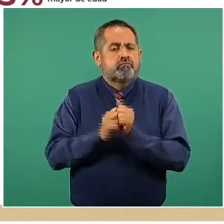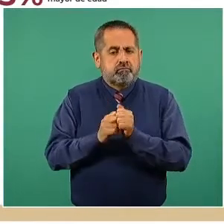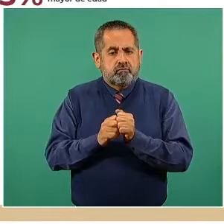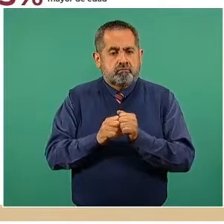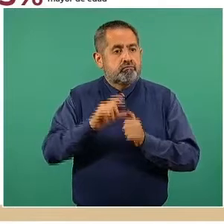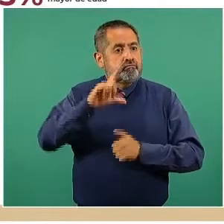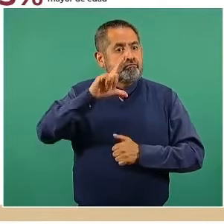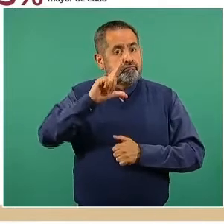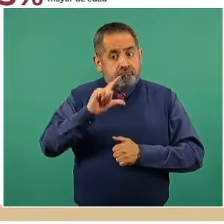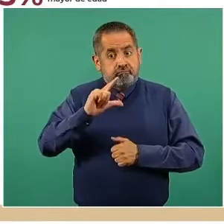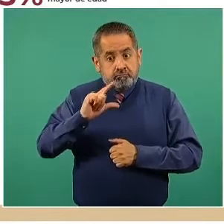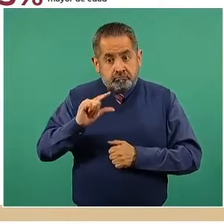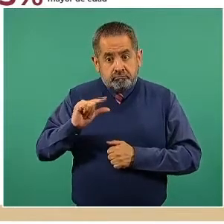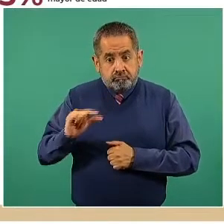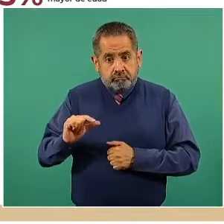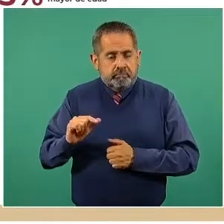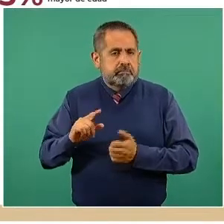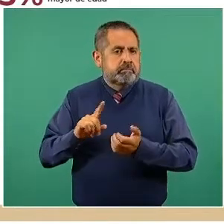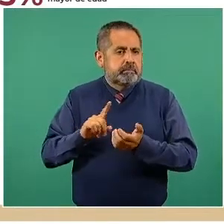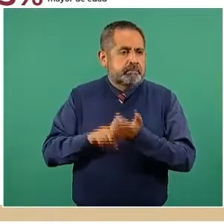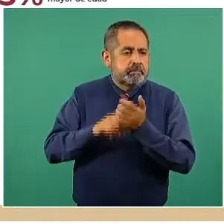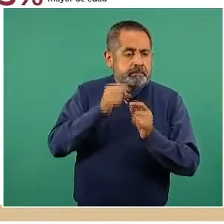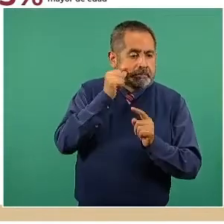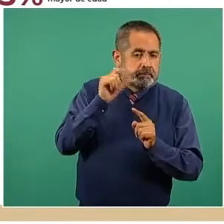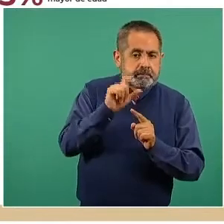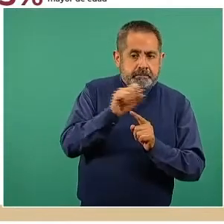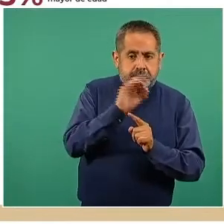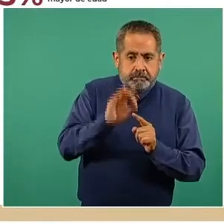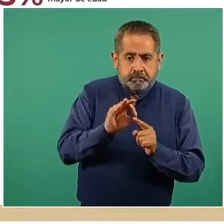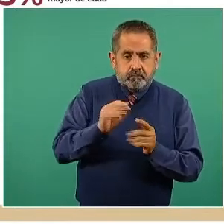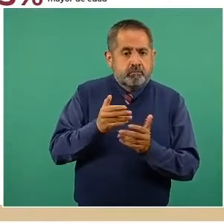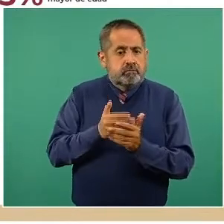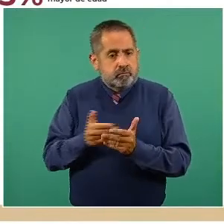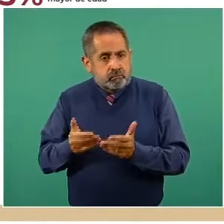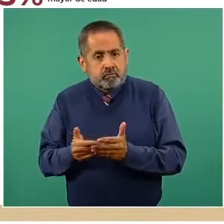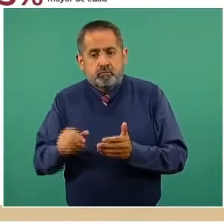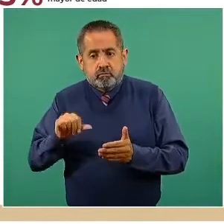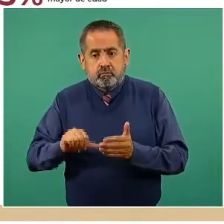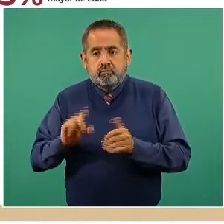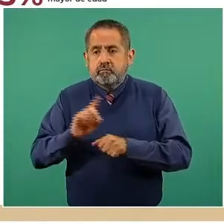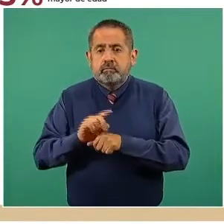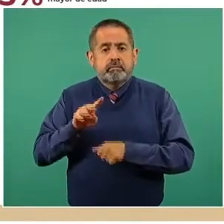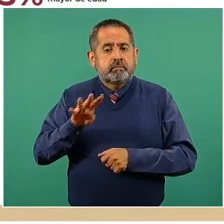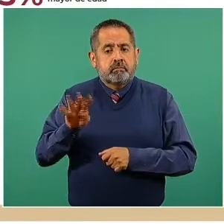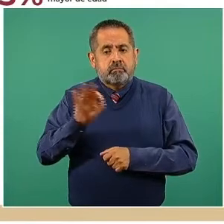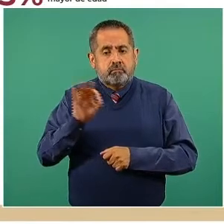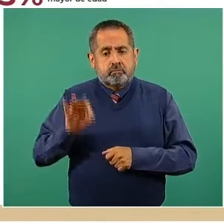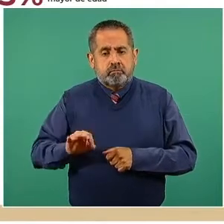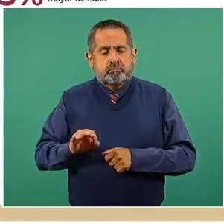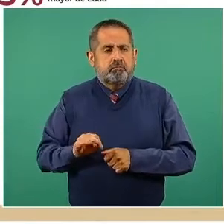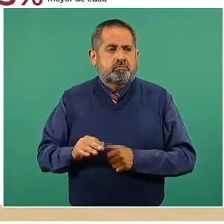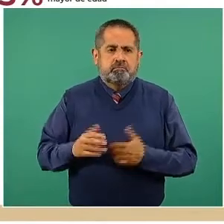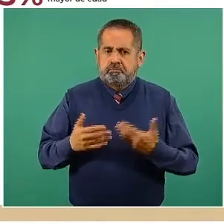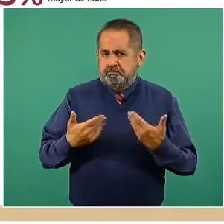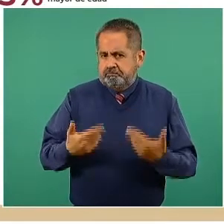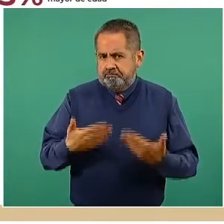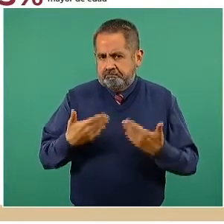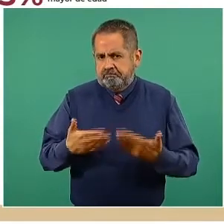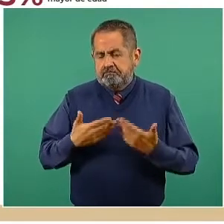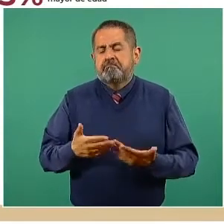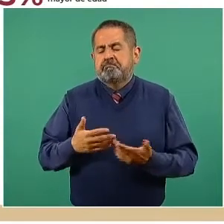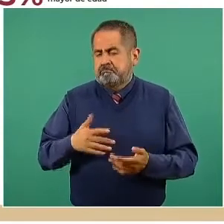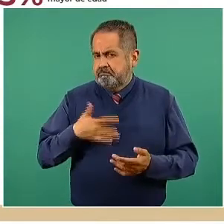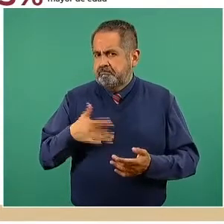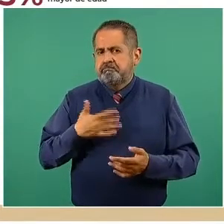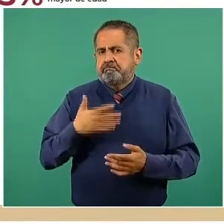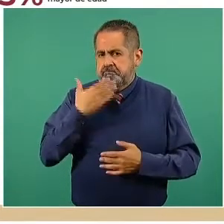nuevo descenso. Ayer abría con 20%, el día de hoy continúa con un 19% y obviamente esto nos da una buena expectativa